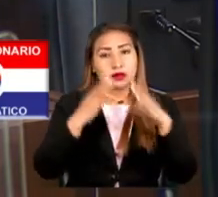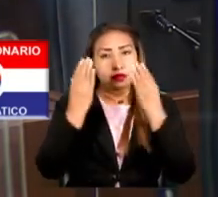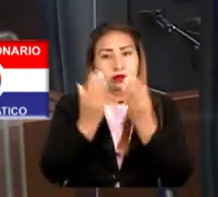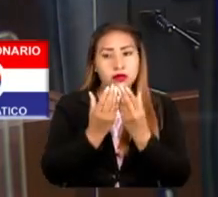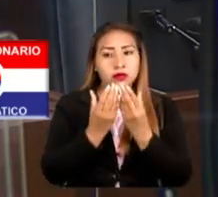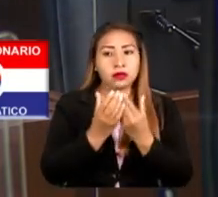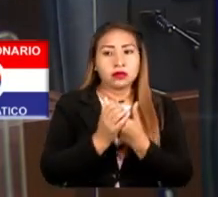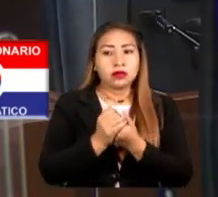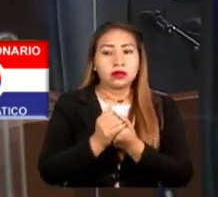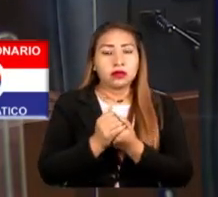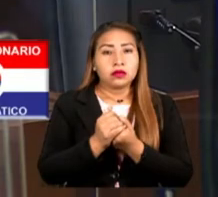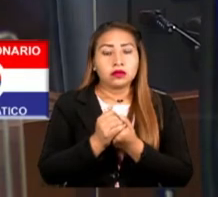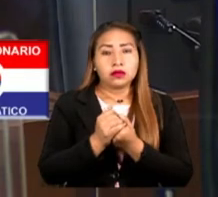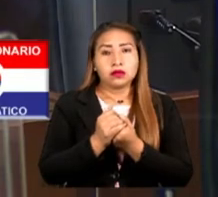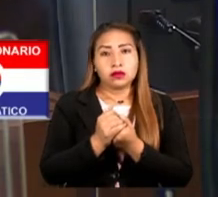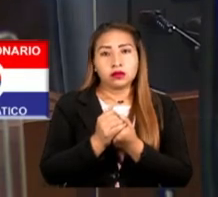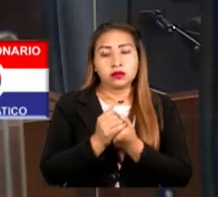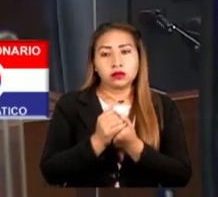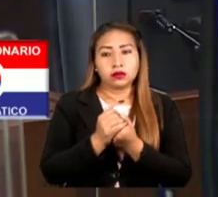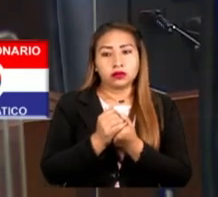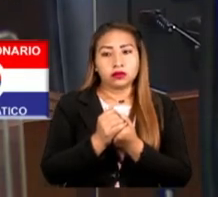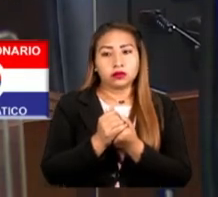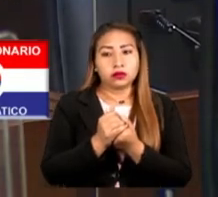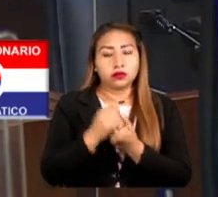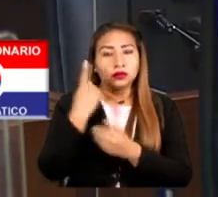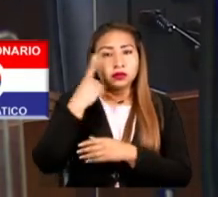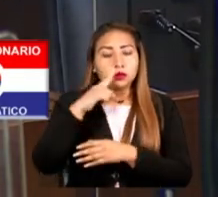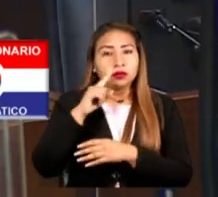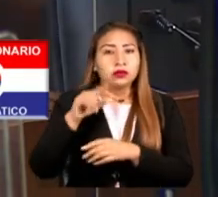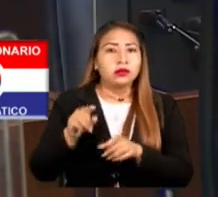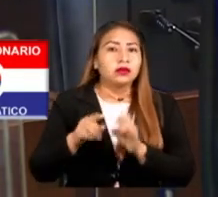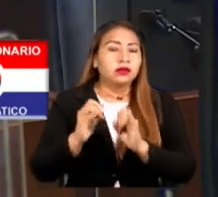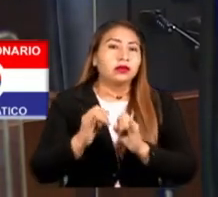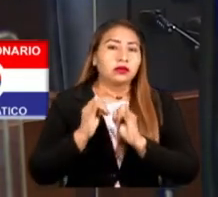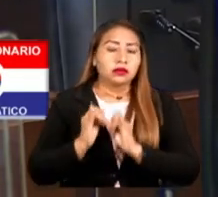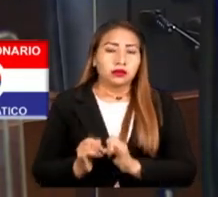la rienda de una institución